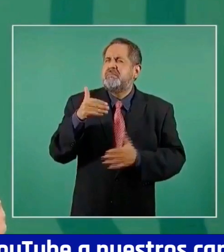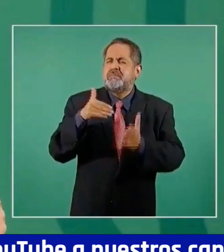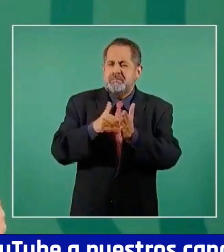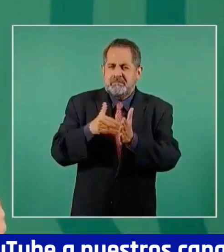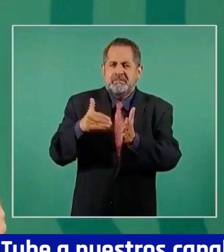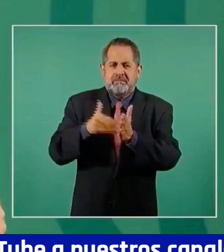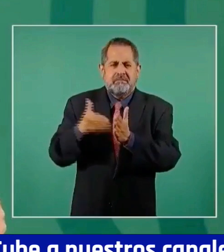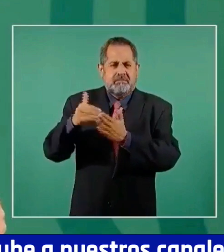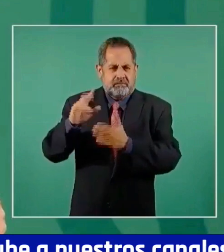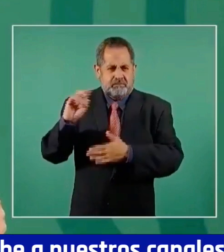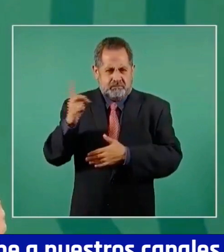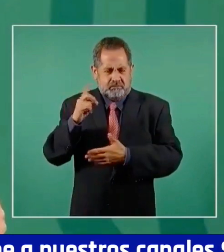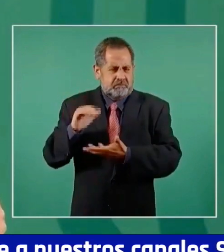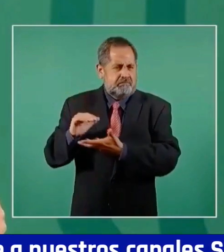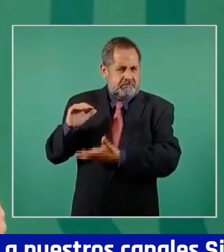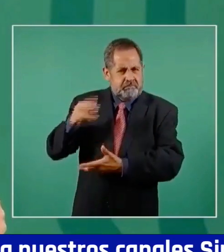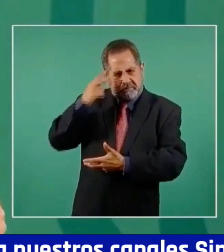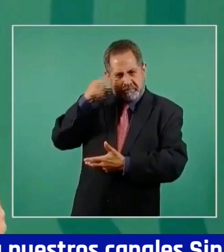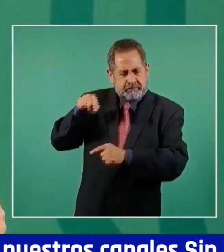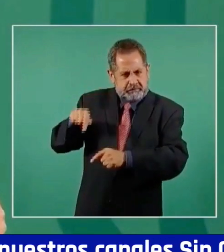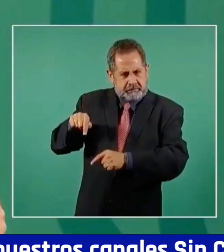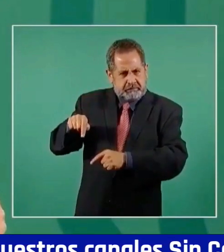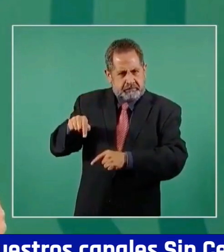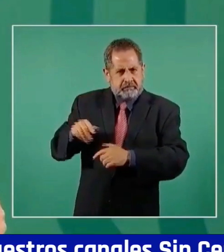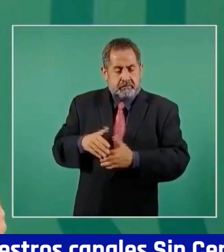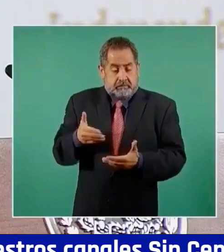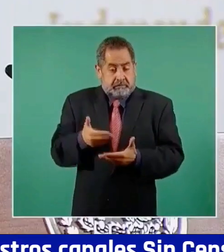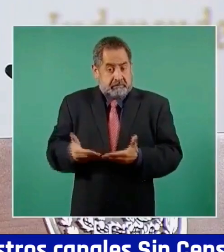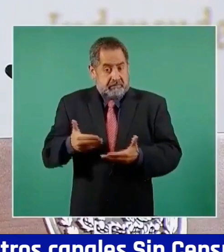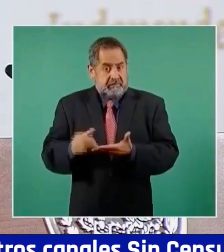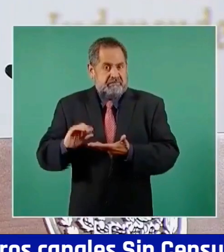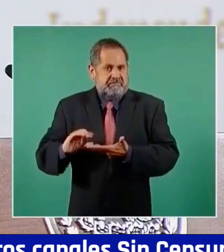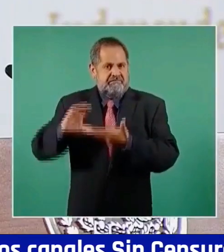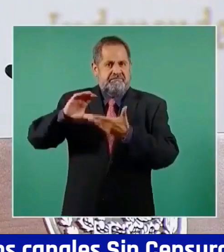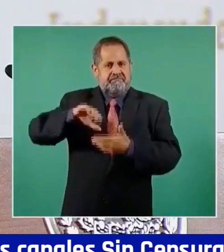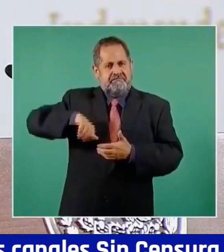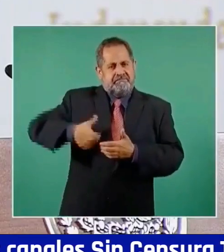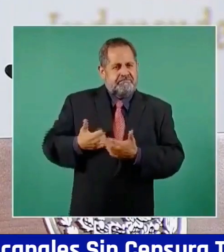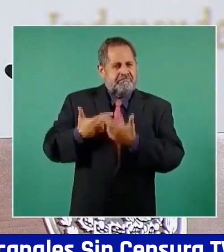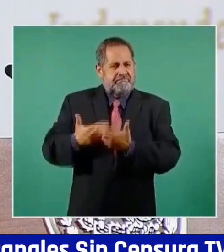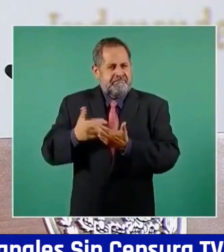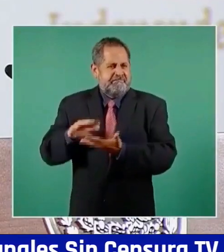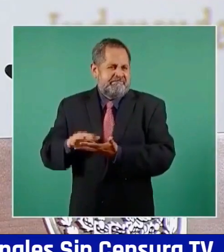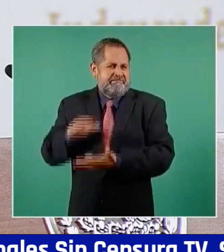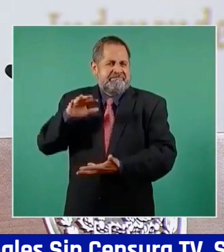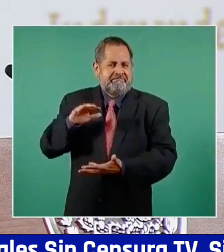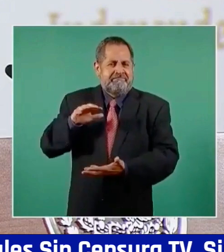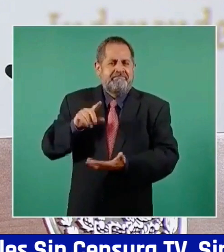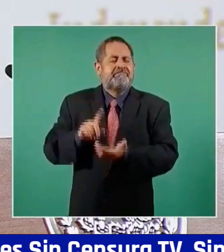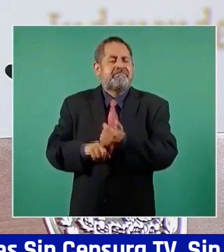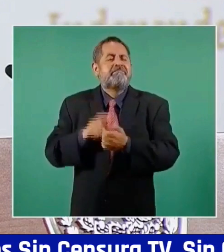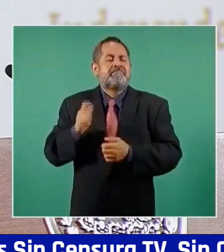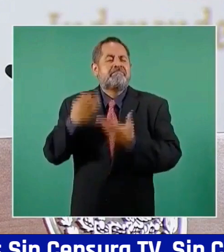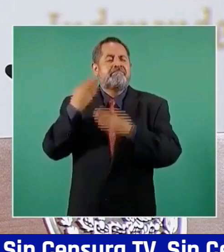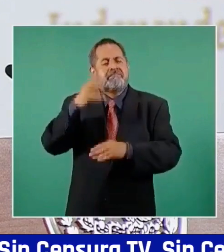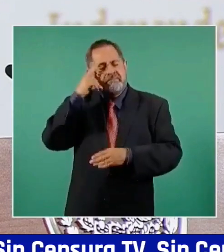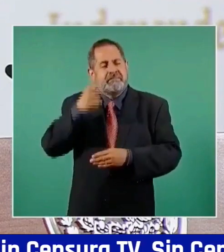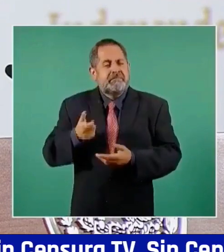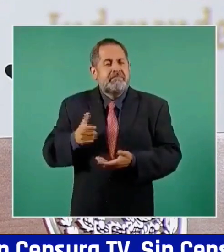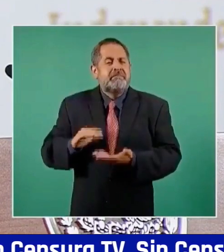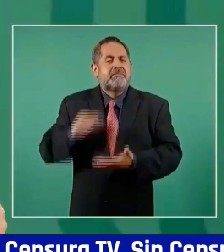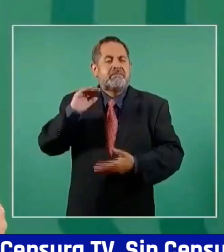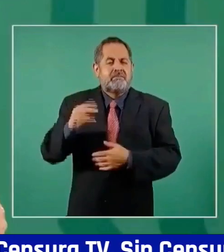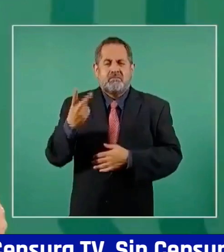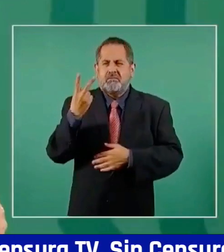176,000 millones de dólares? Y ahora las reservas del Banco de México